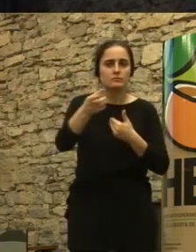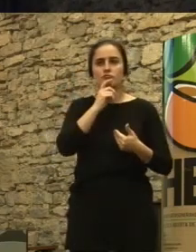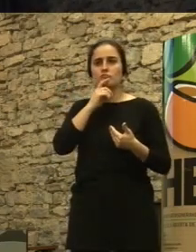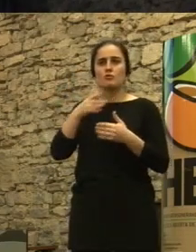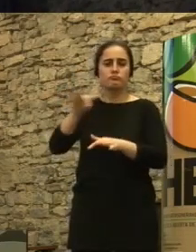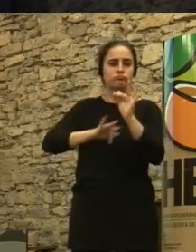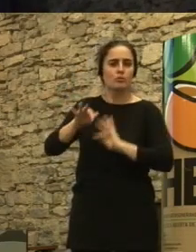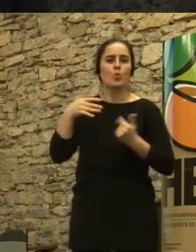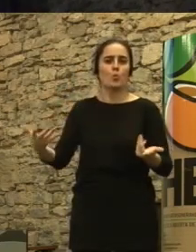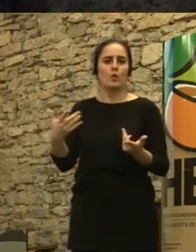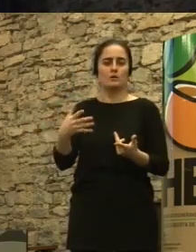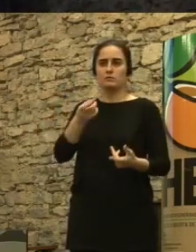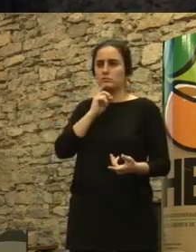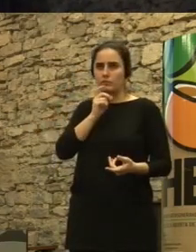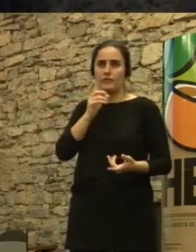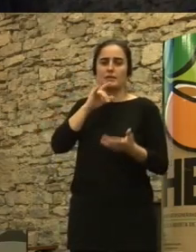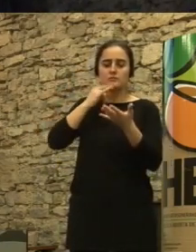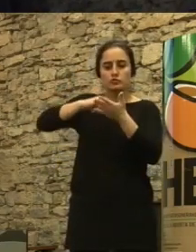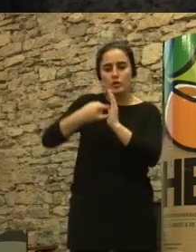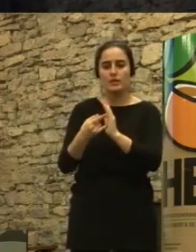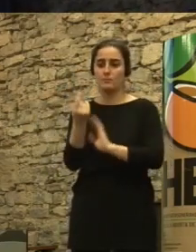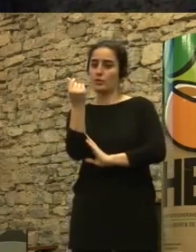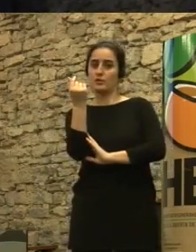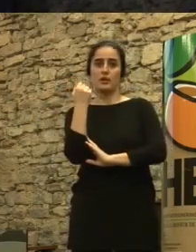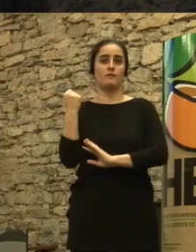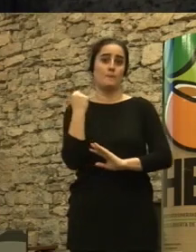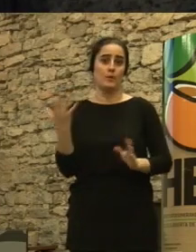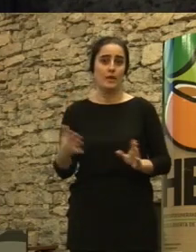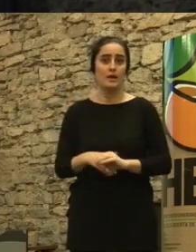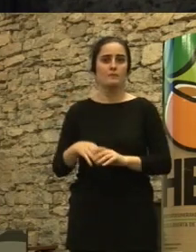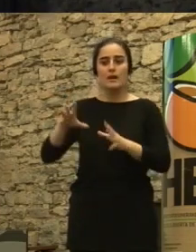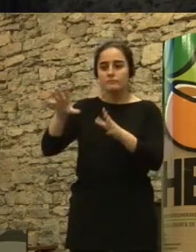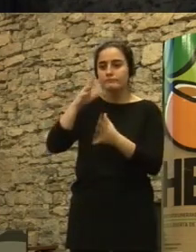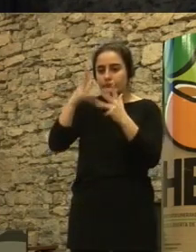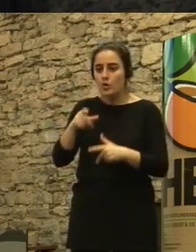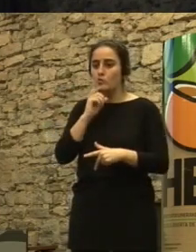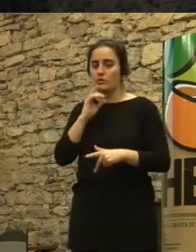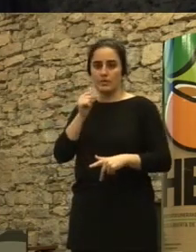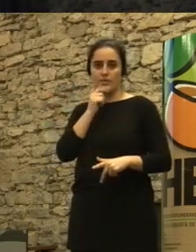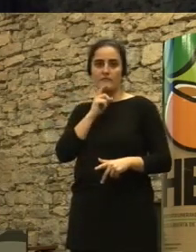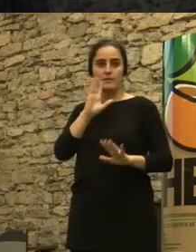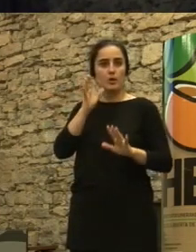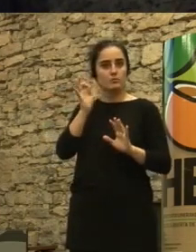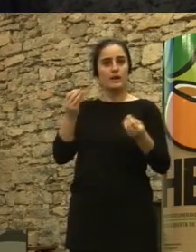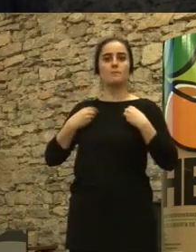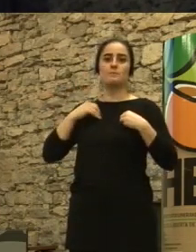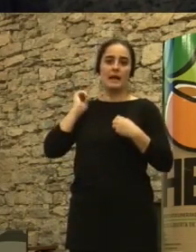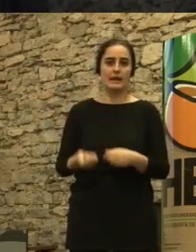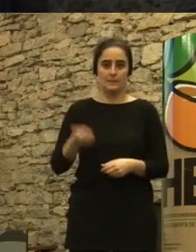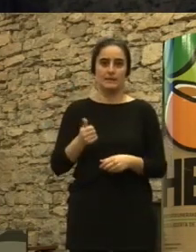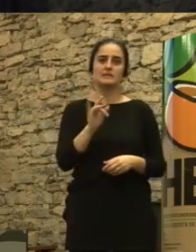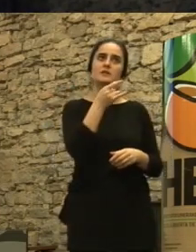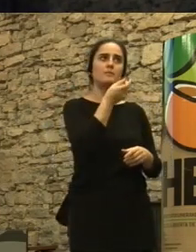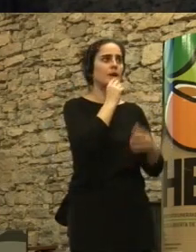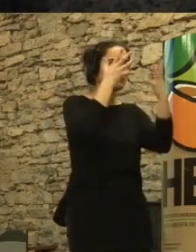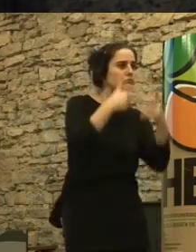Es difícilmente cuantificable en una sociedad en la que don dinero tiene mucho peso, Rosa, pero esto enriquece la vida. Es muy, muy difícil de